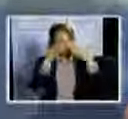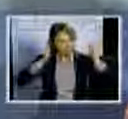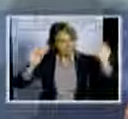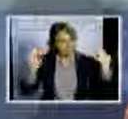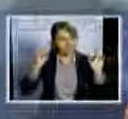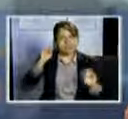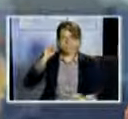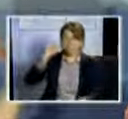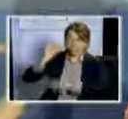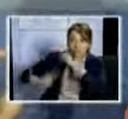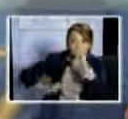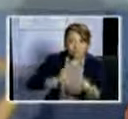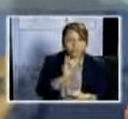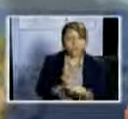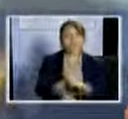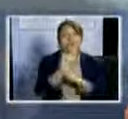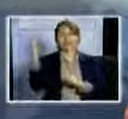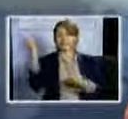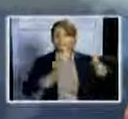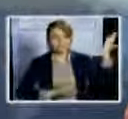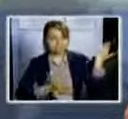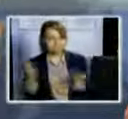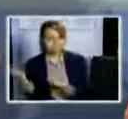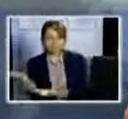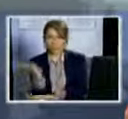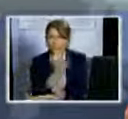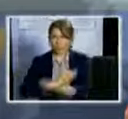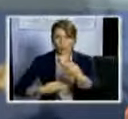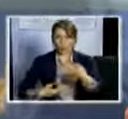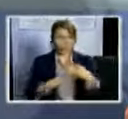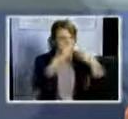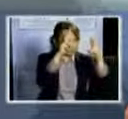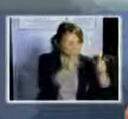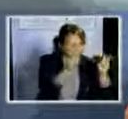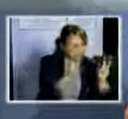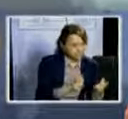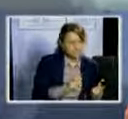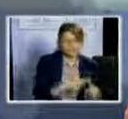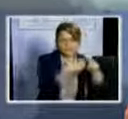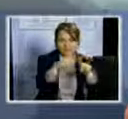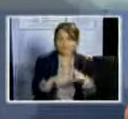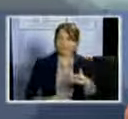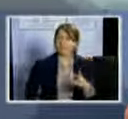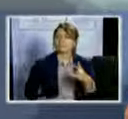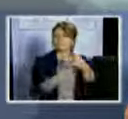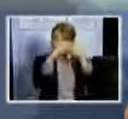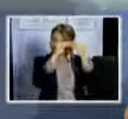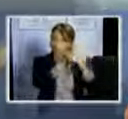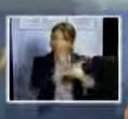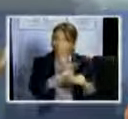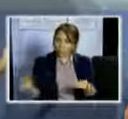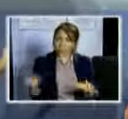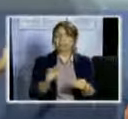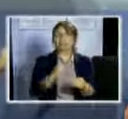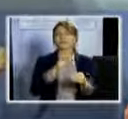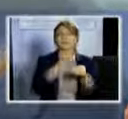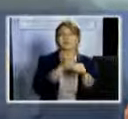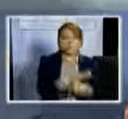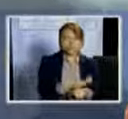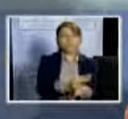incluyente, comprensiva, es decir, incluyendo los temas de desarrollo sustentable, los temas de Estado de Derecho, en fin. Entonces, estamos cambiando el paradigma